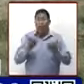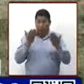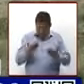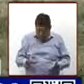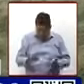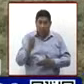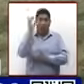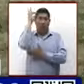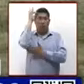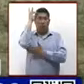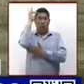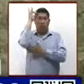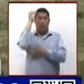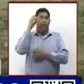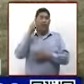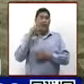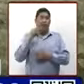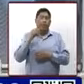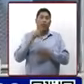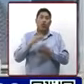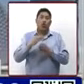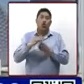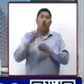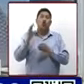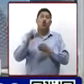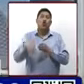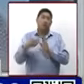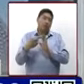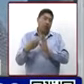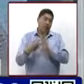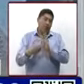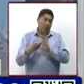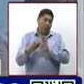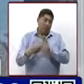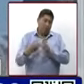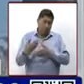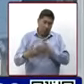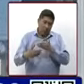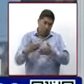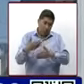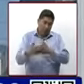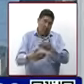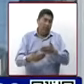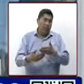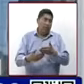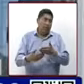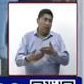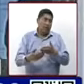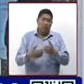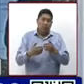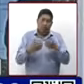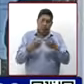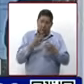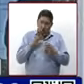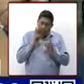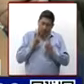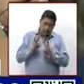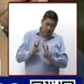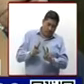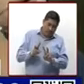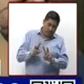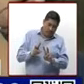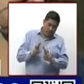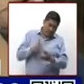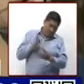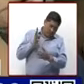Bolivia, dando cumplimiento a procedimientos normales que se deben manejar para determinar o ver que estas personas no